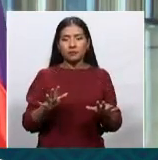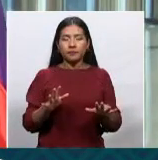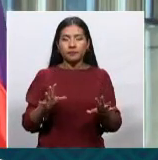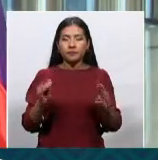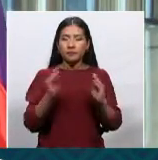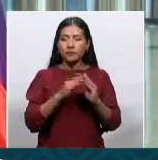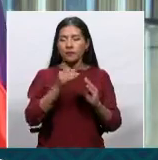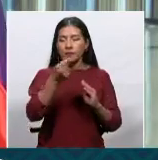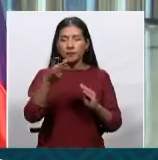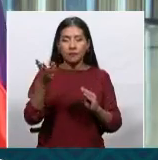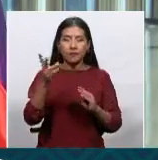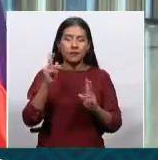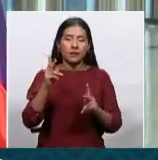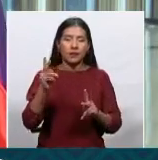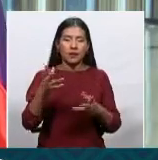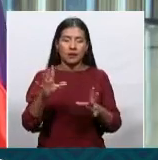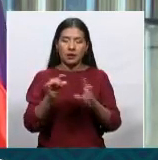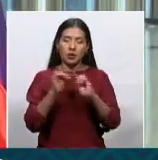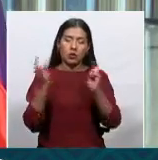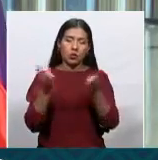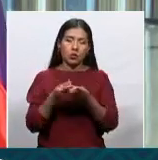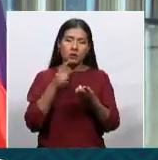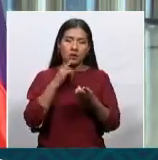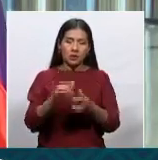a un instrumento de este tipo. En ese caso